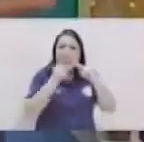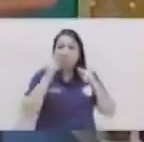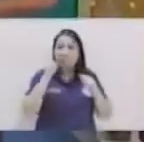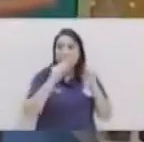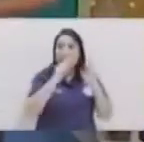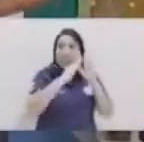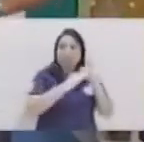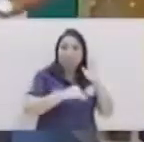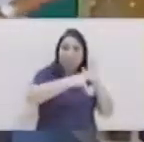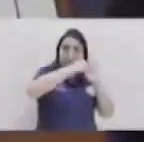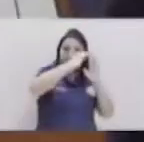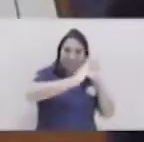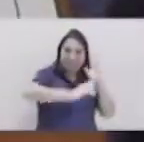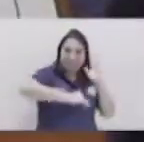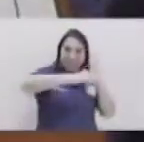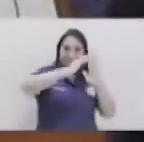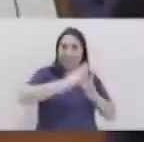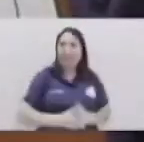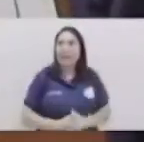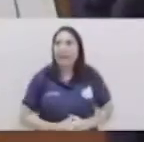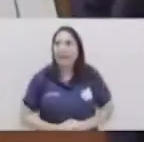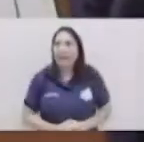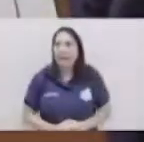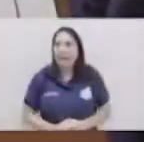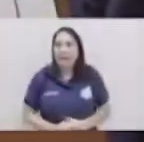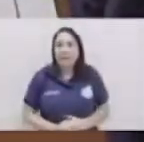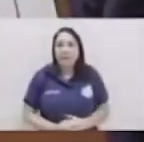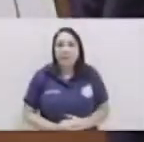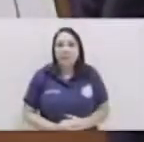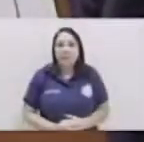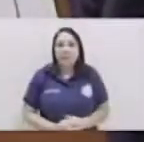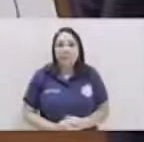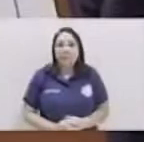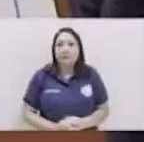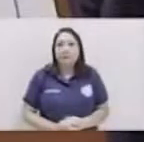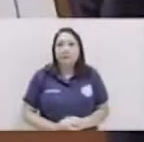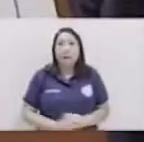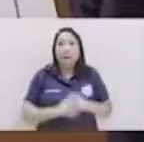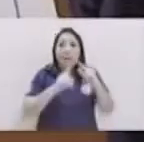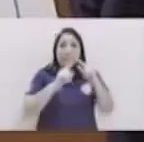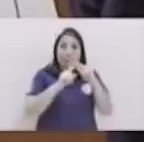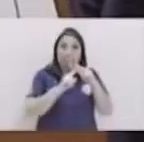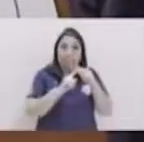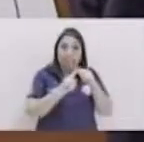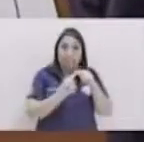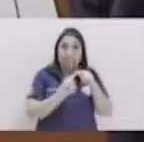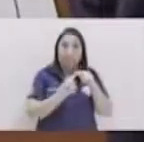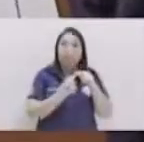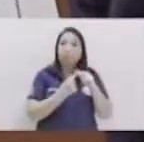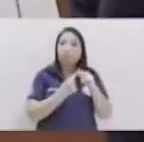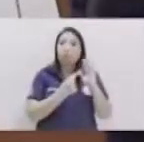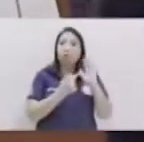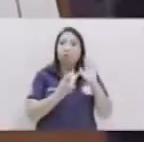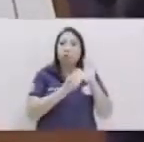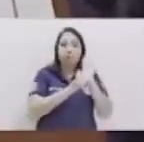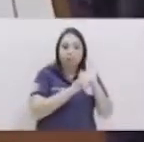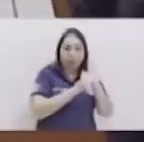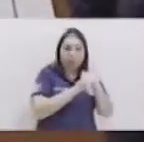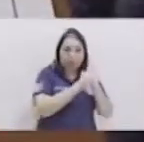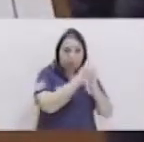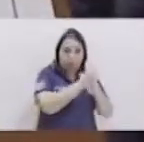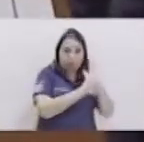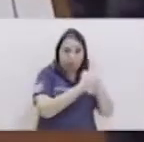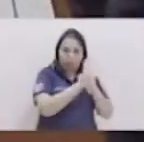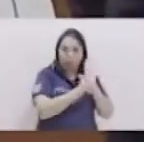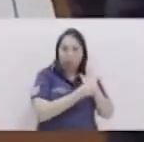pincel. Ujú. Muy bien, entonces vamos a empezar con el fondo, ¿verdad? Y vamos a darle ese tono azul